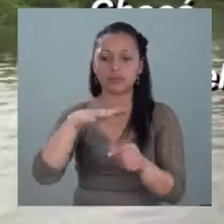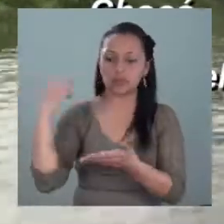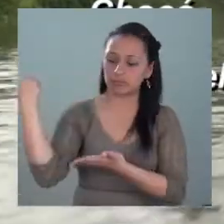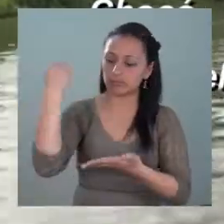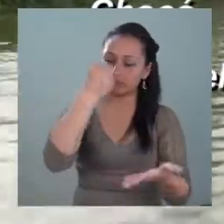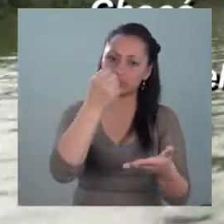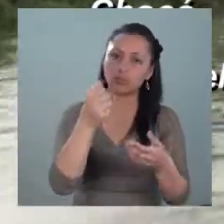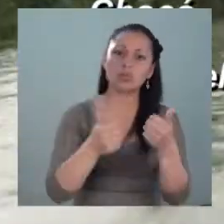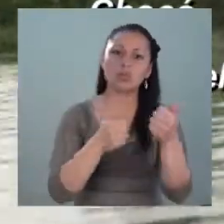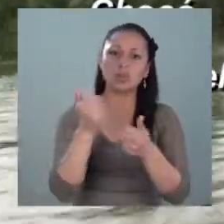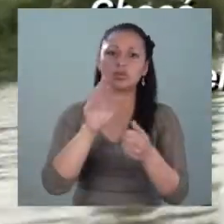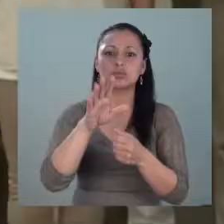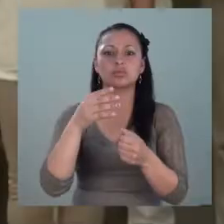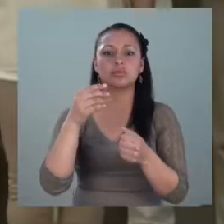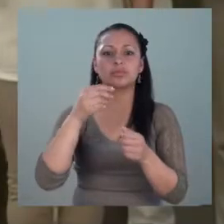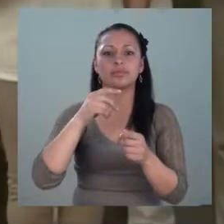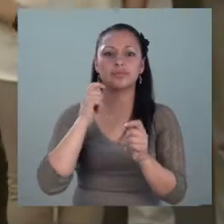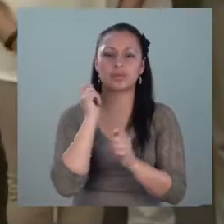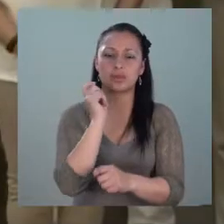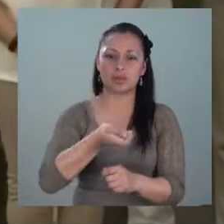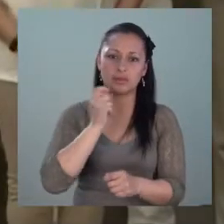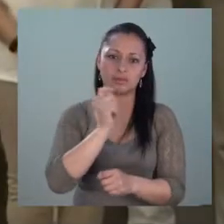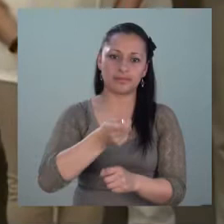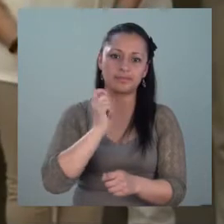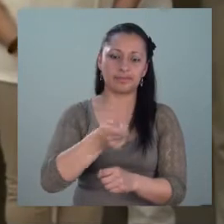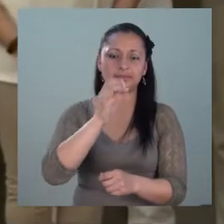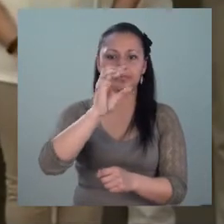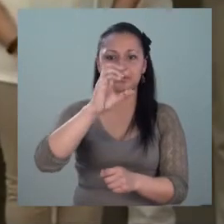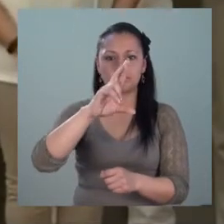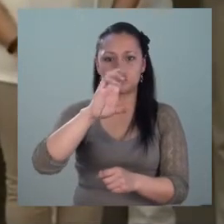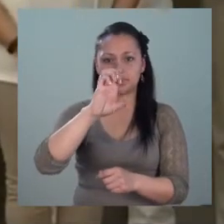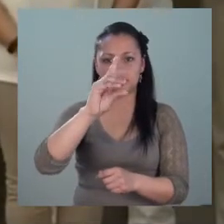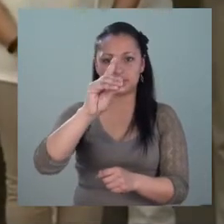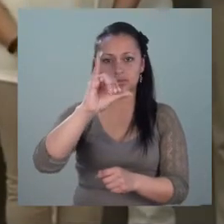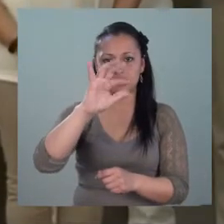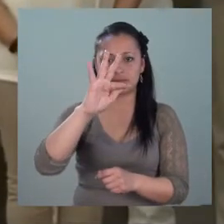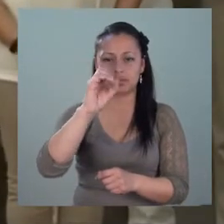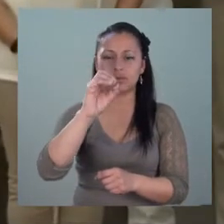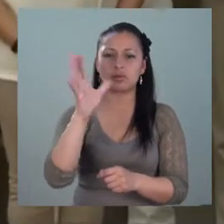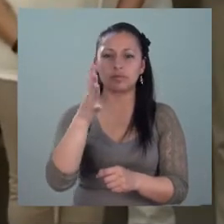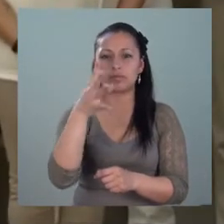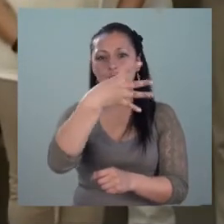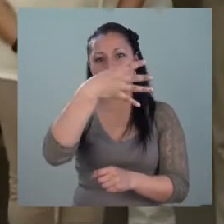por el crédito que se había anunciado que se iba a buscar de